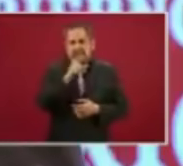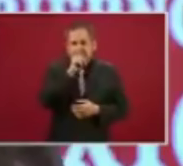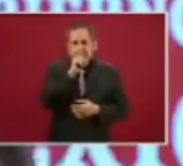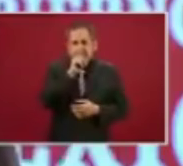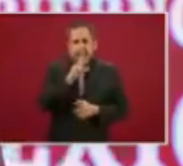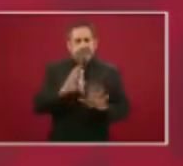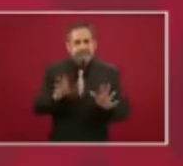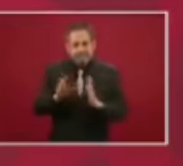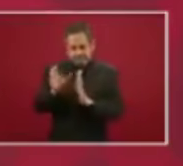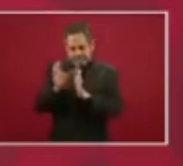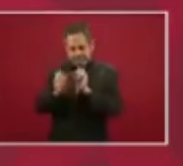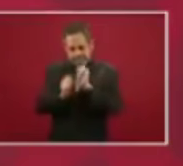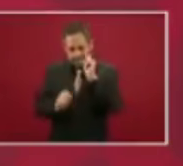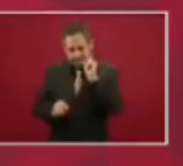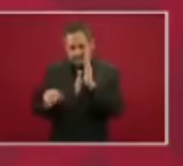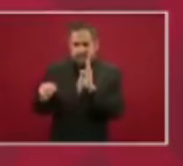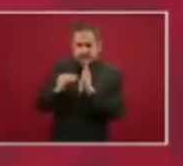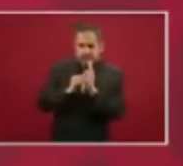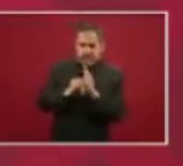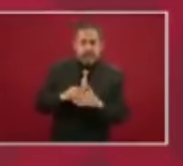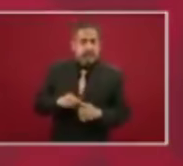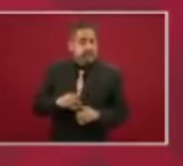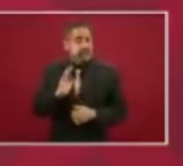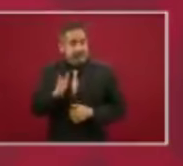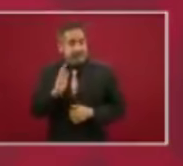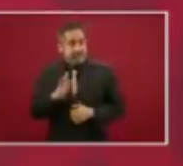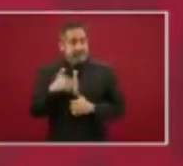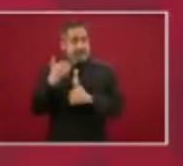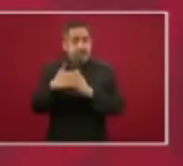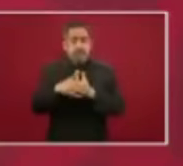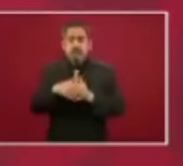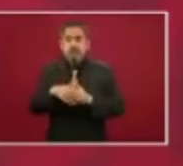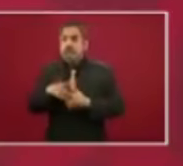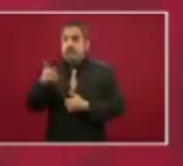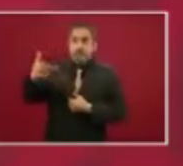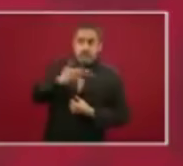va a haber revocación del mandato.